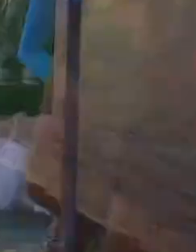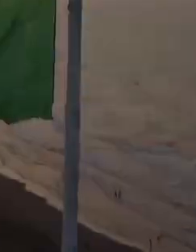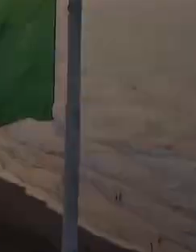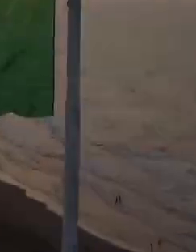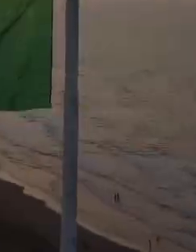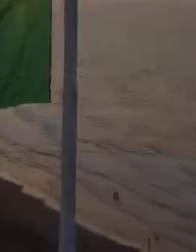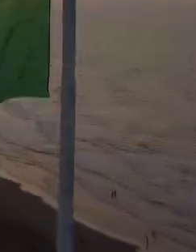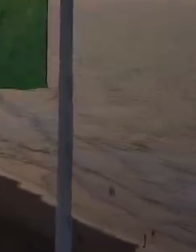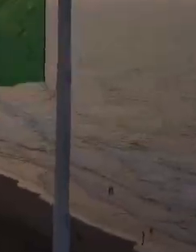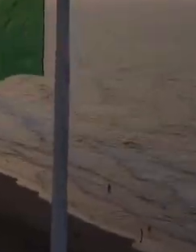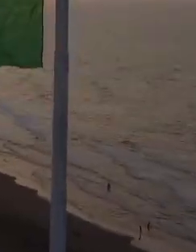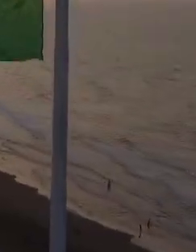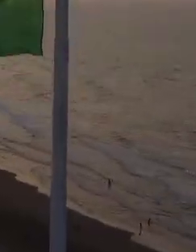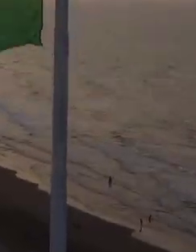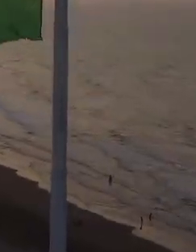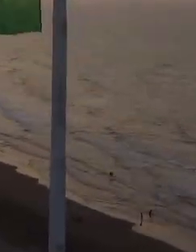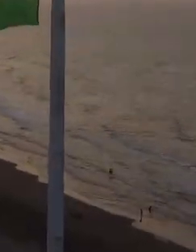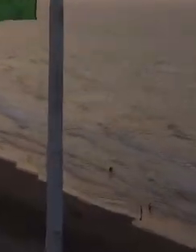Tehuantepec.